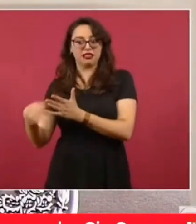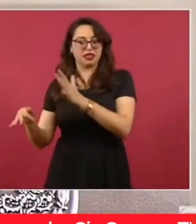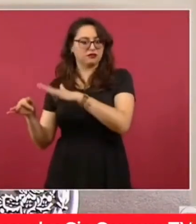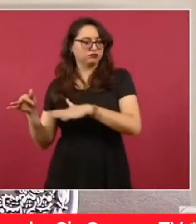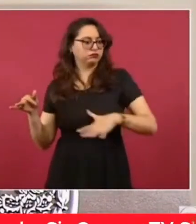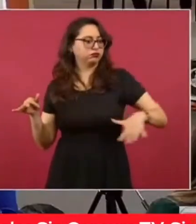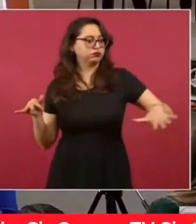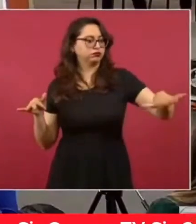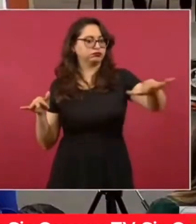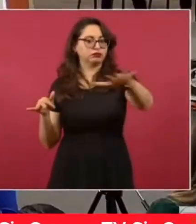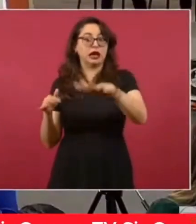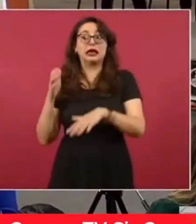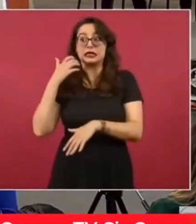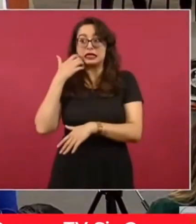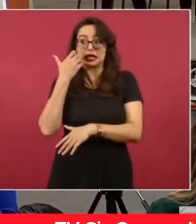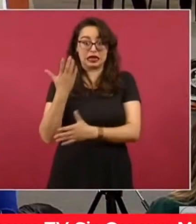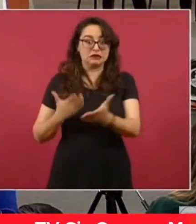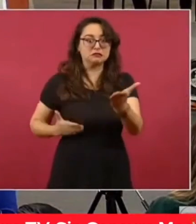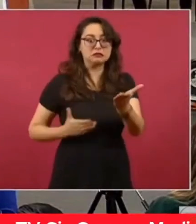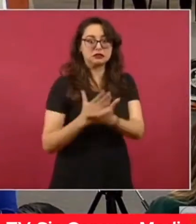las todo esto